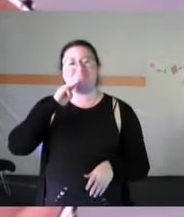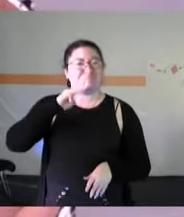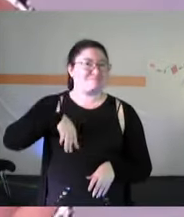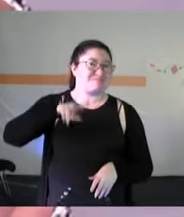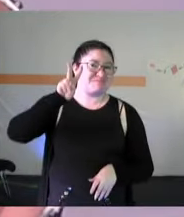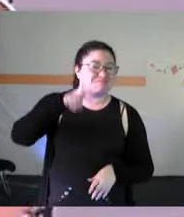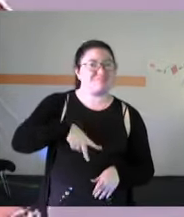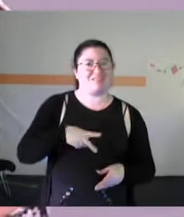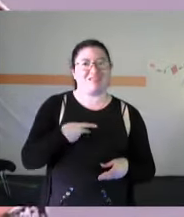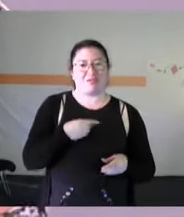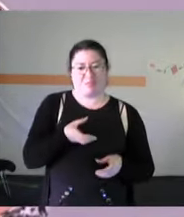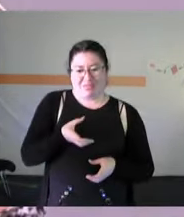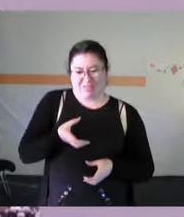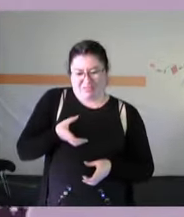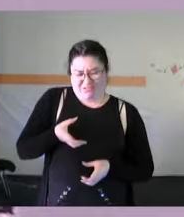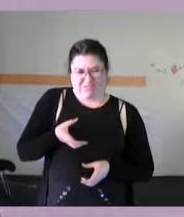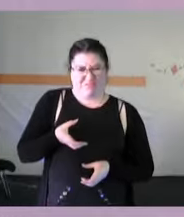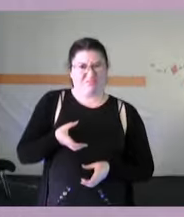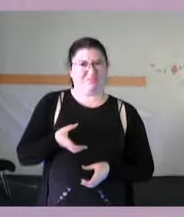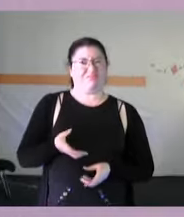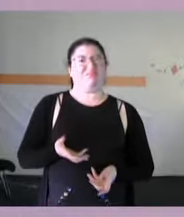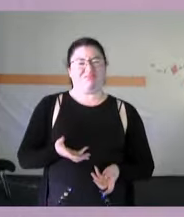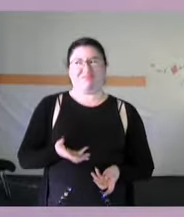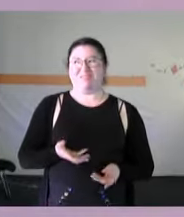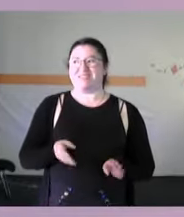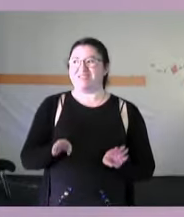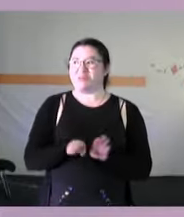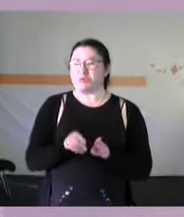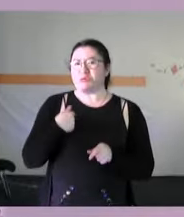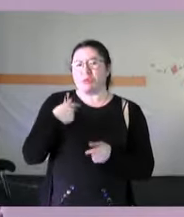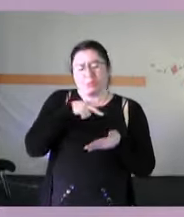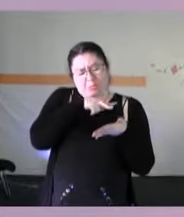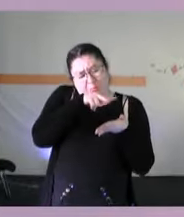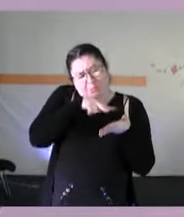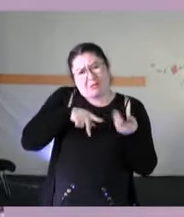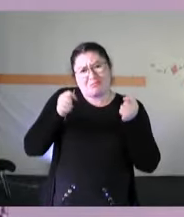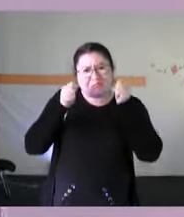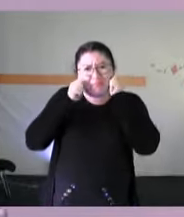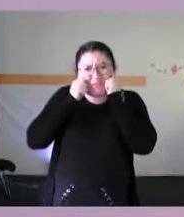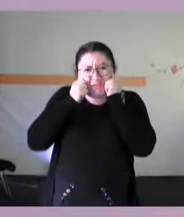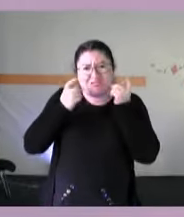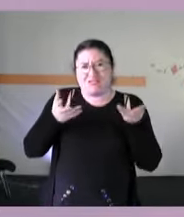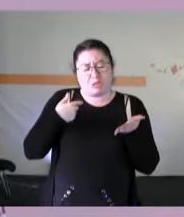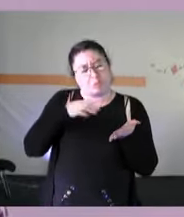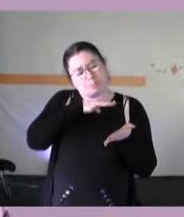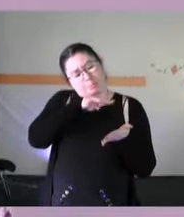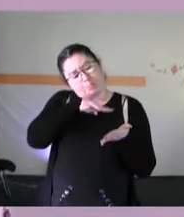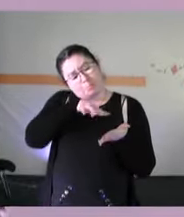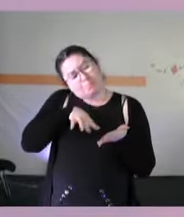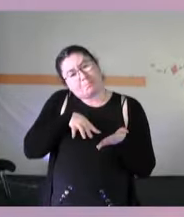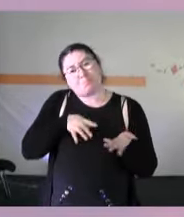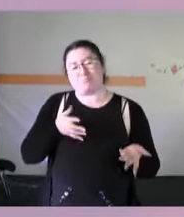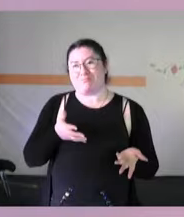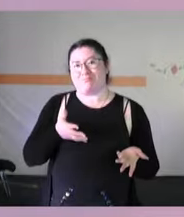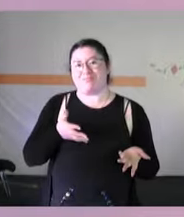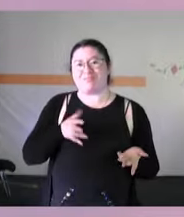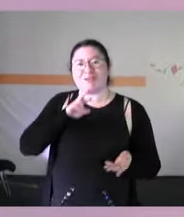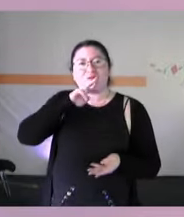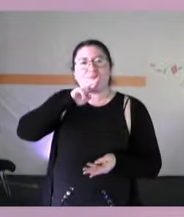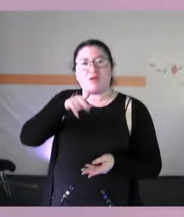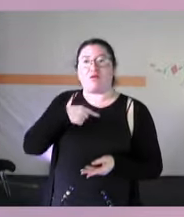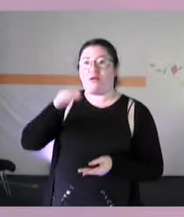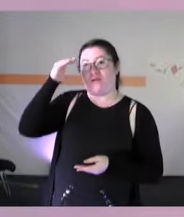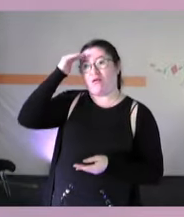así. Tú decías, ay, Octavio, yo me los leía, pero yo estudié literatura y qué más iba a hacer que leer a los